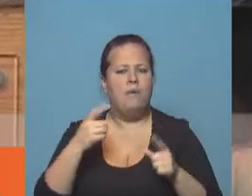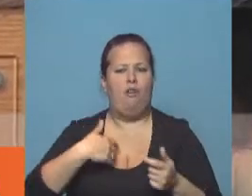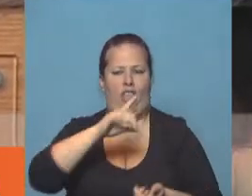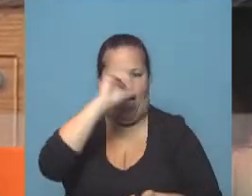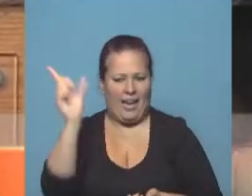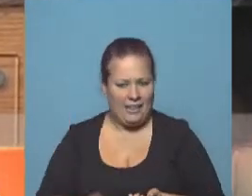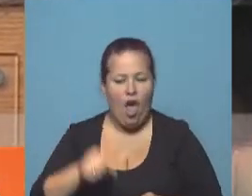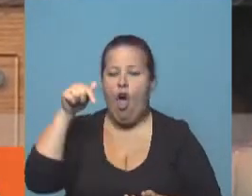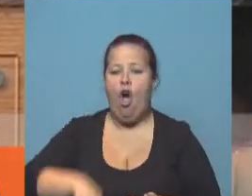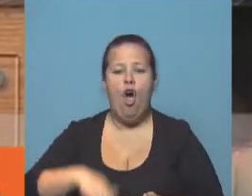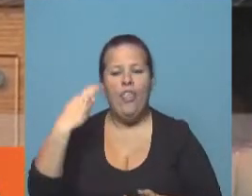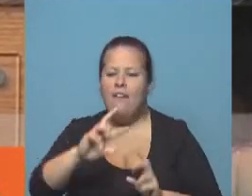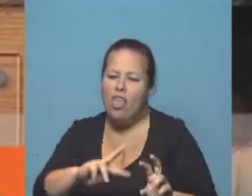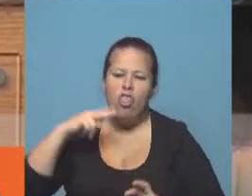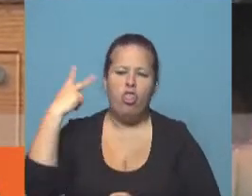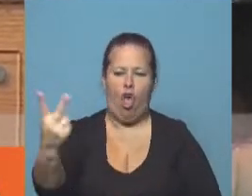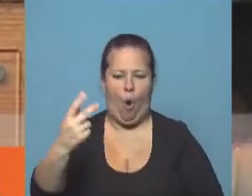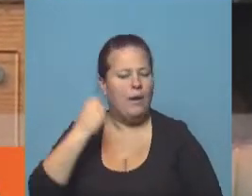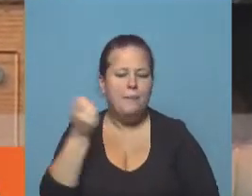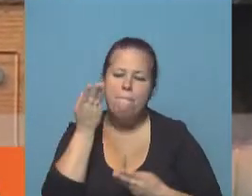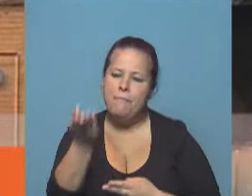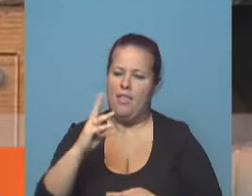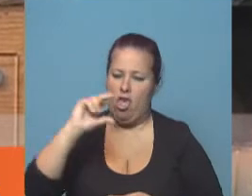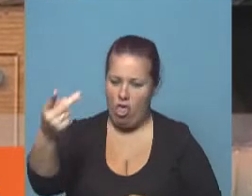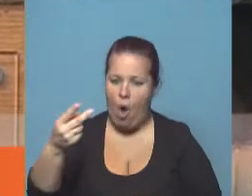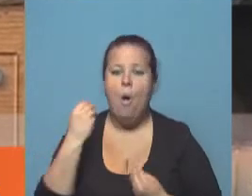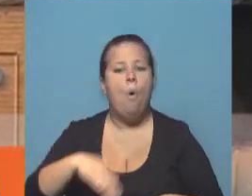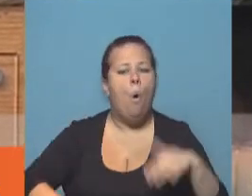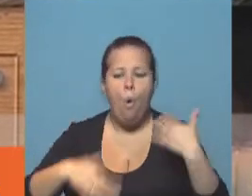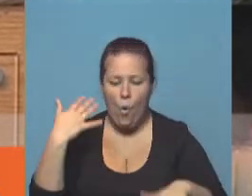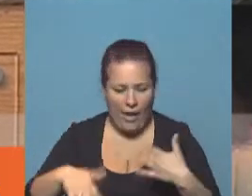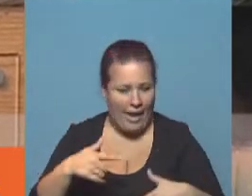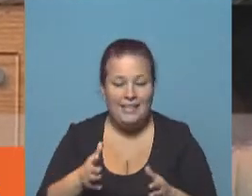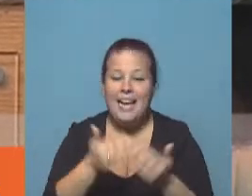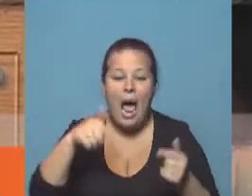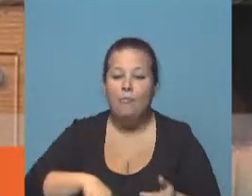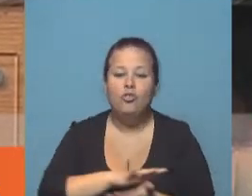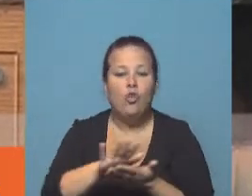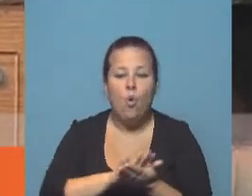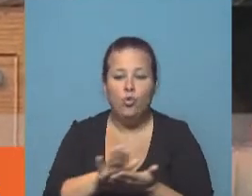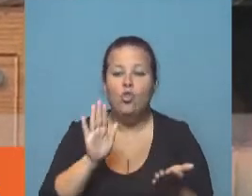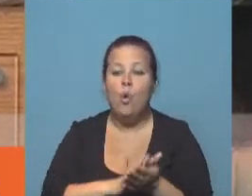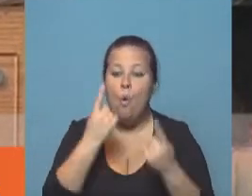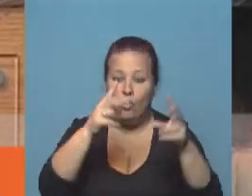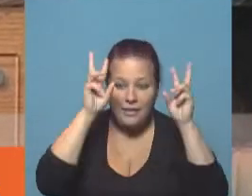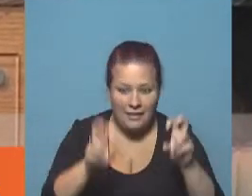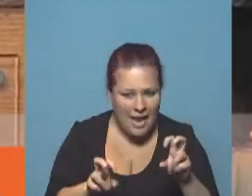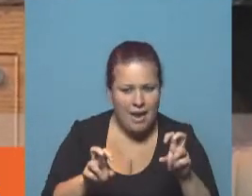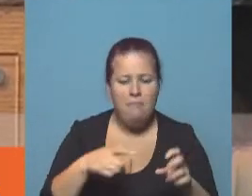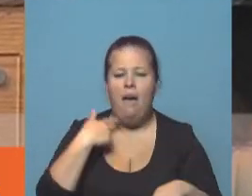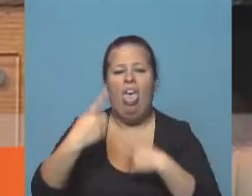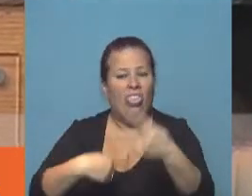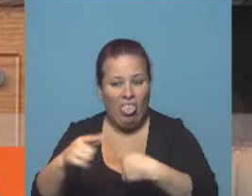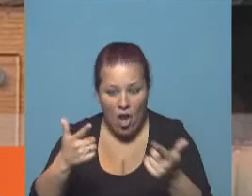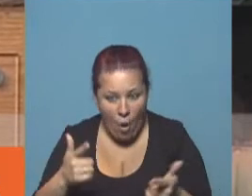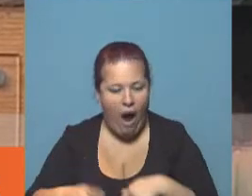República. Hoy debemos redoblar nuestra exigencia porque la urgente e inmediata resolución del caso, sin mayores